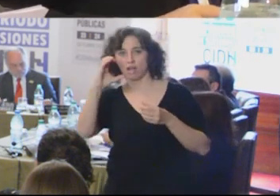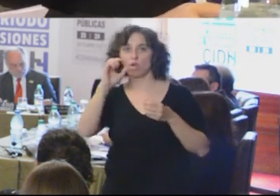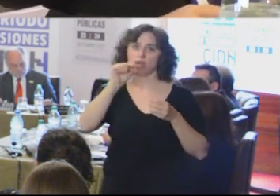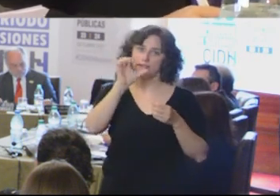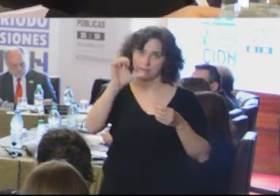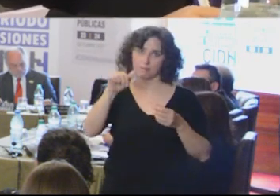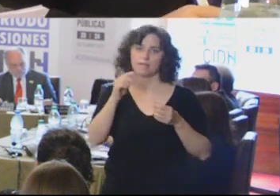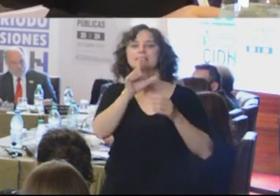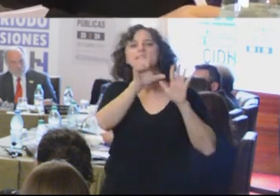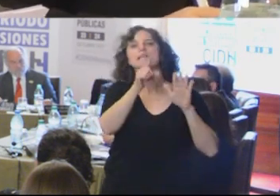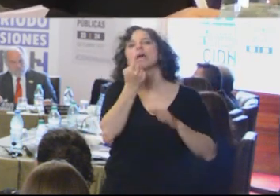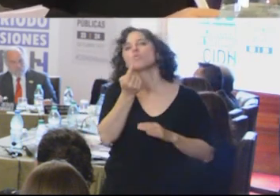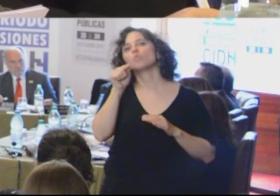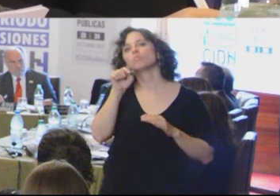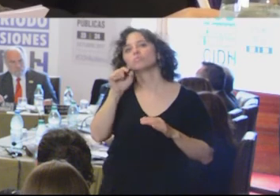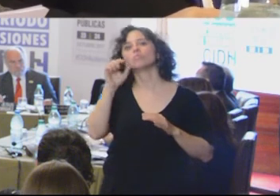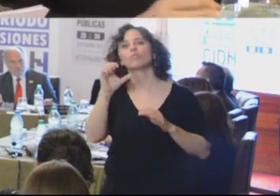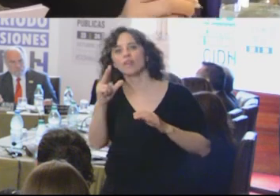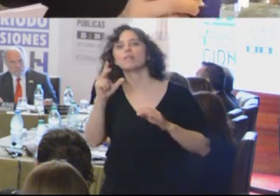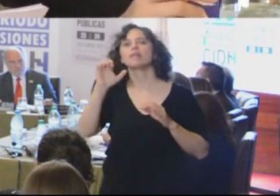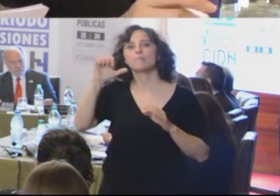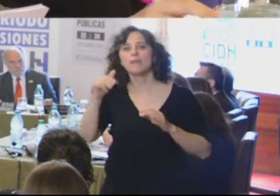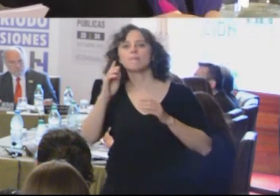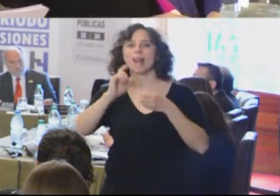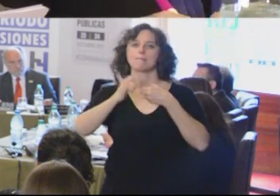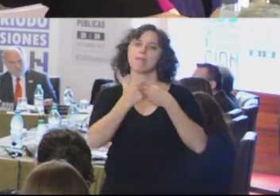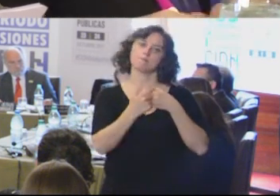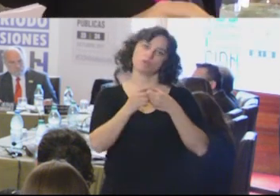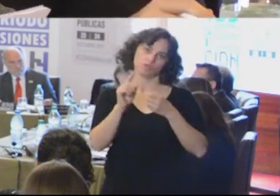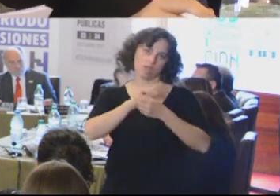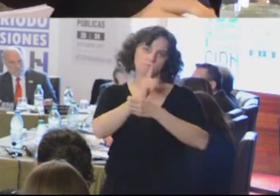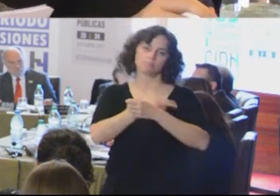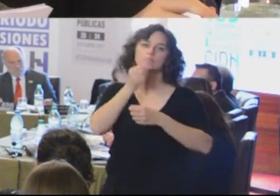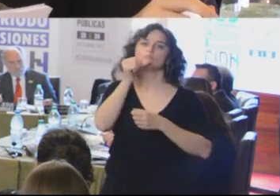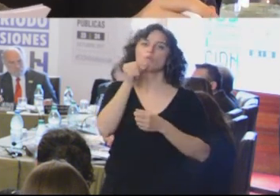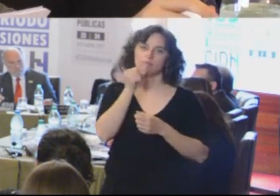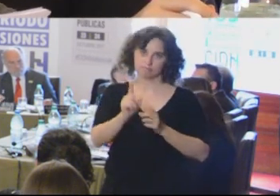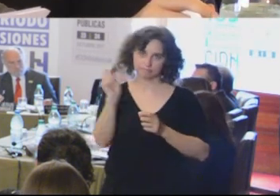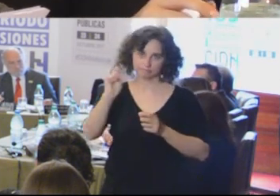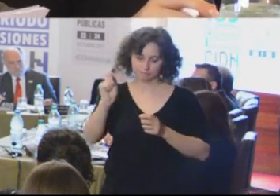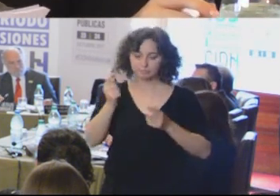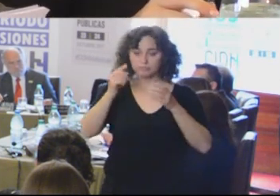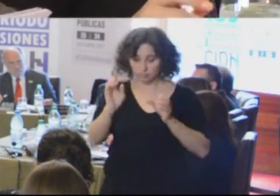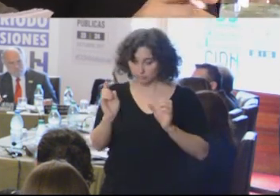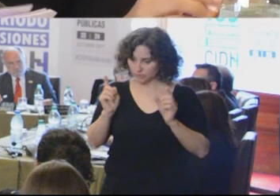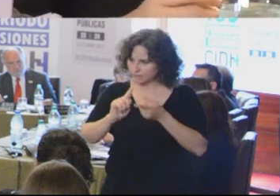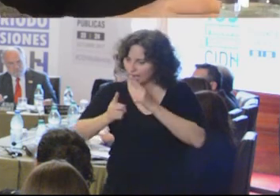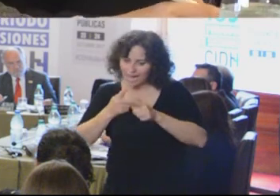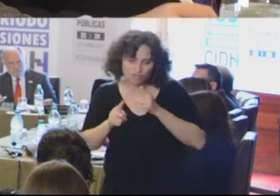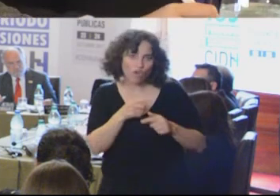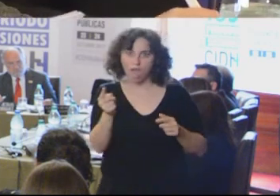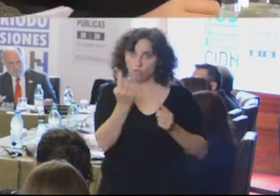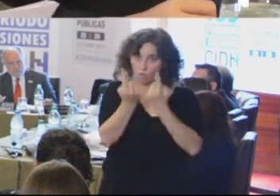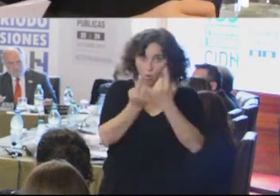71.3 para miembros de la fuerza pública la proporción de casos en los que hubo una vinculación formal de una